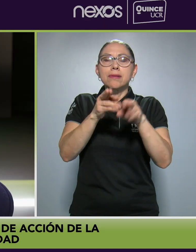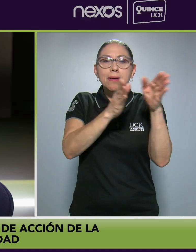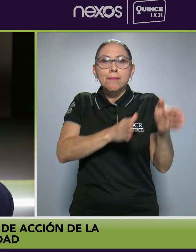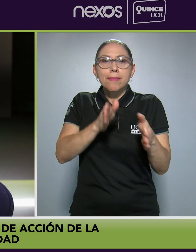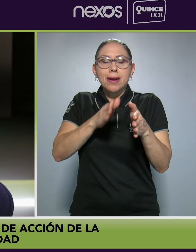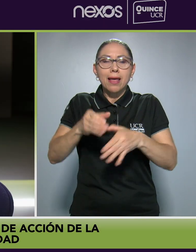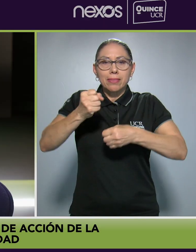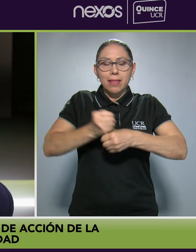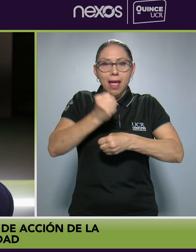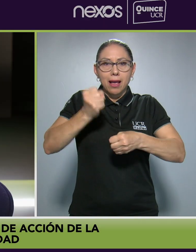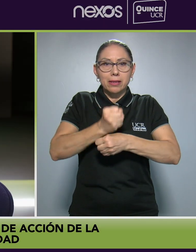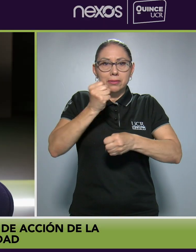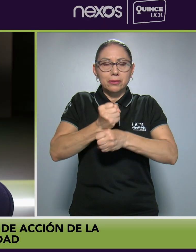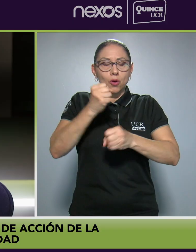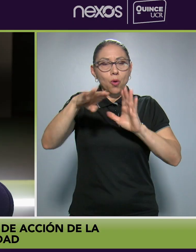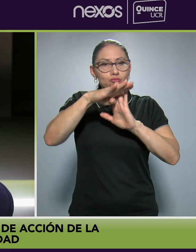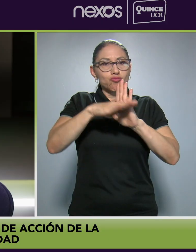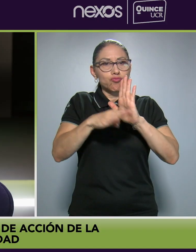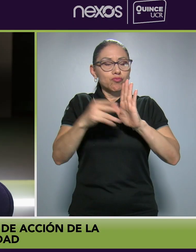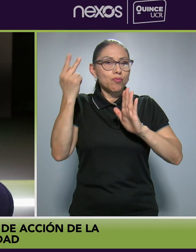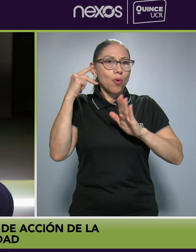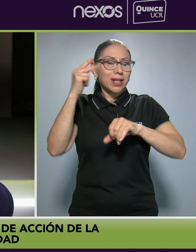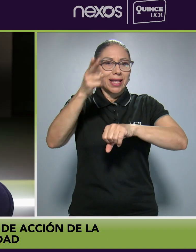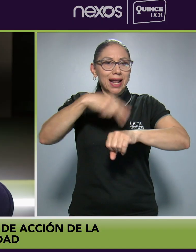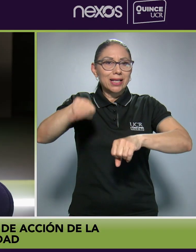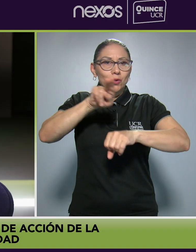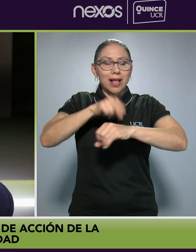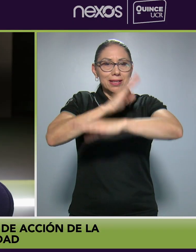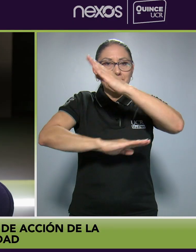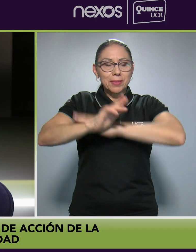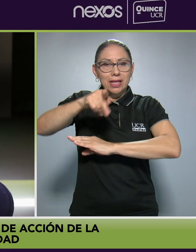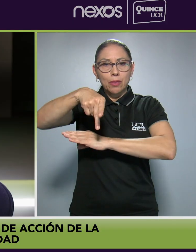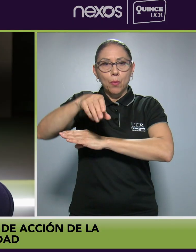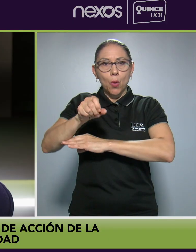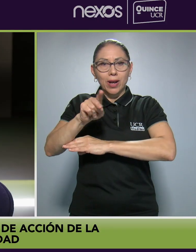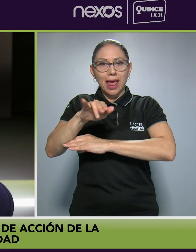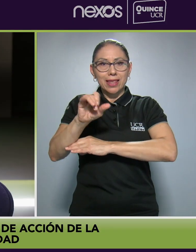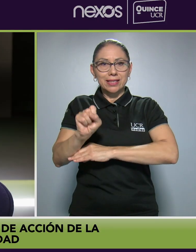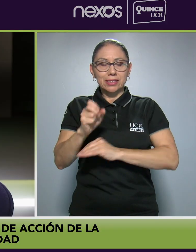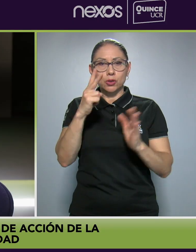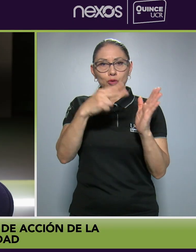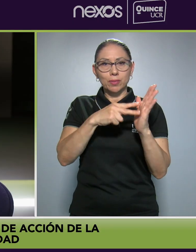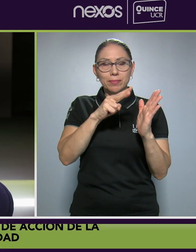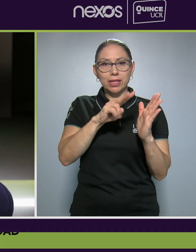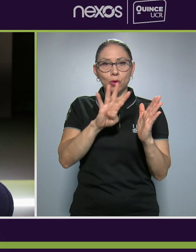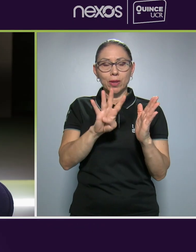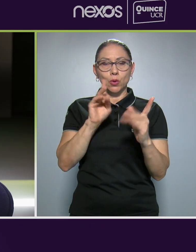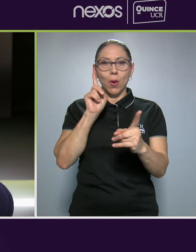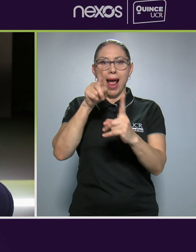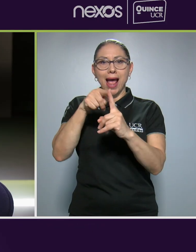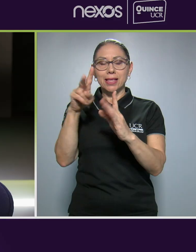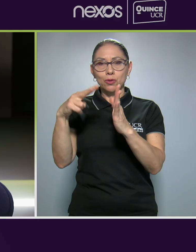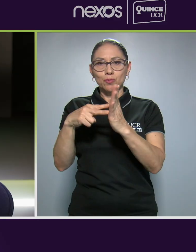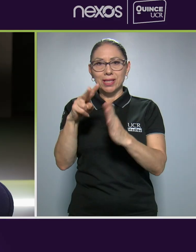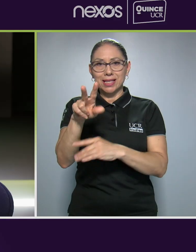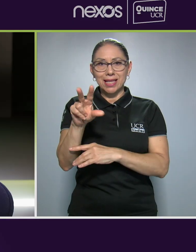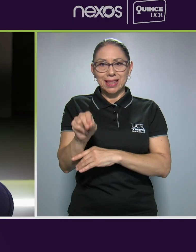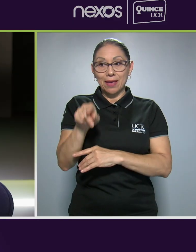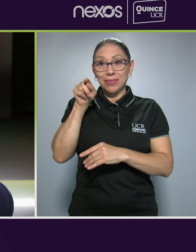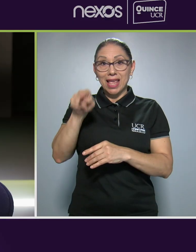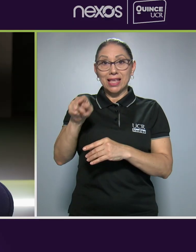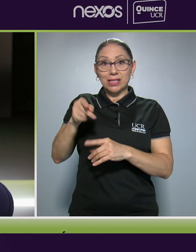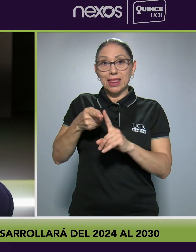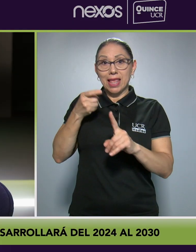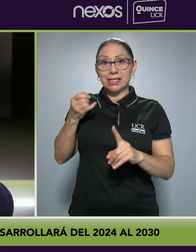de la Política Nacional sobre Discapacidad, PONADIS, del 2024 al 2030. Este plan fue lanzado en junio